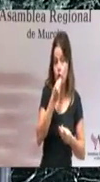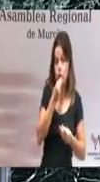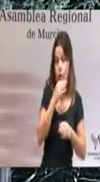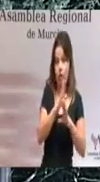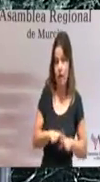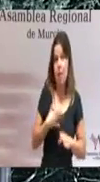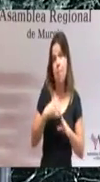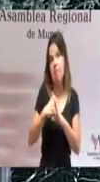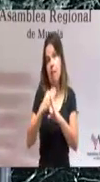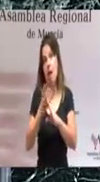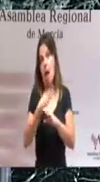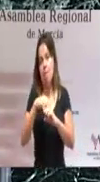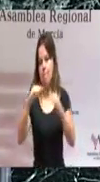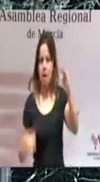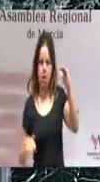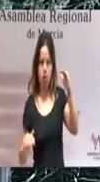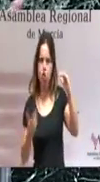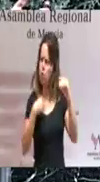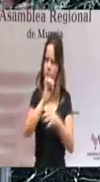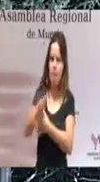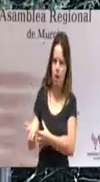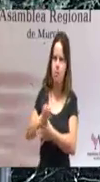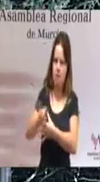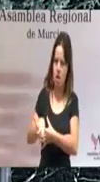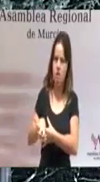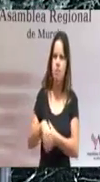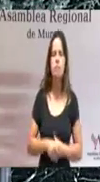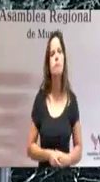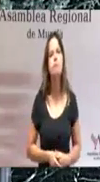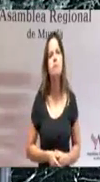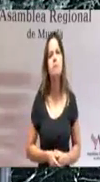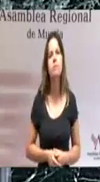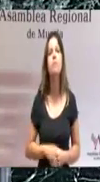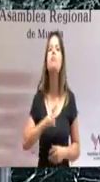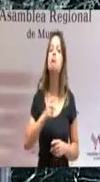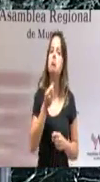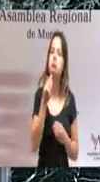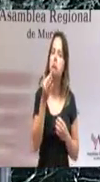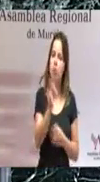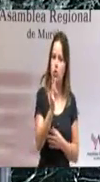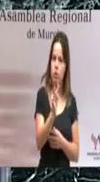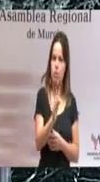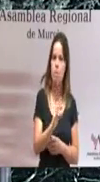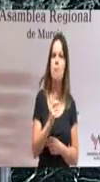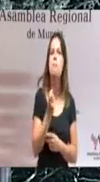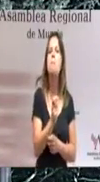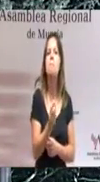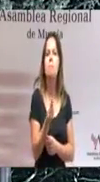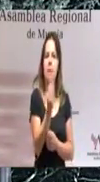La media nacional está por debajo. Estamos por encima. Un buen dato. Otro buen dato. El desarrollo de la